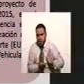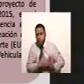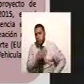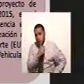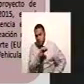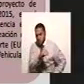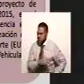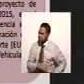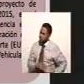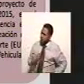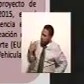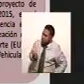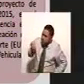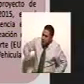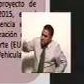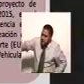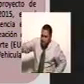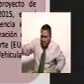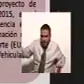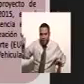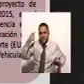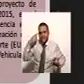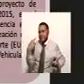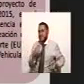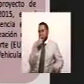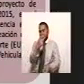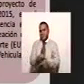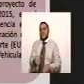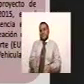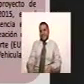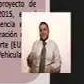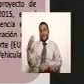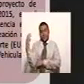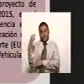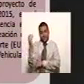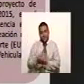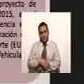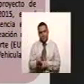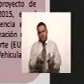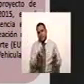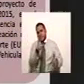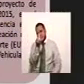de 360 mil unidades de transporte automotor, y